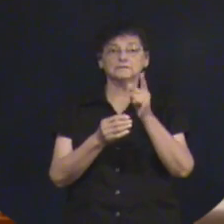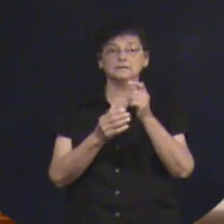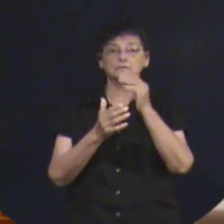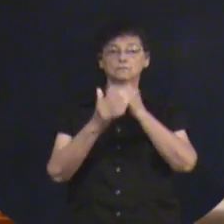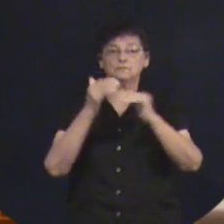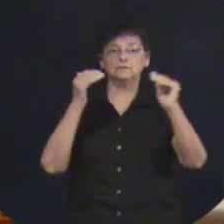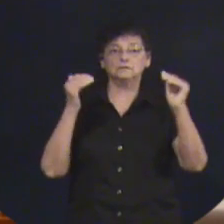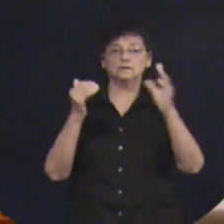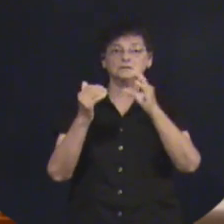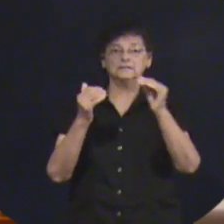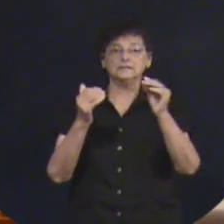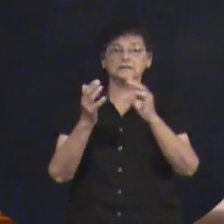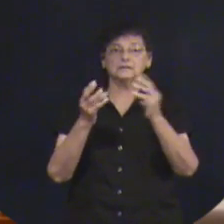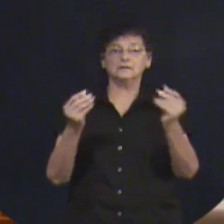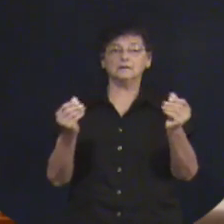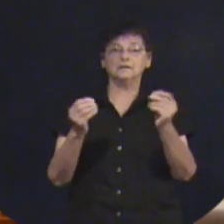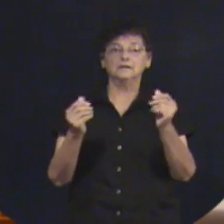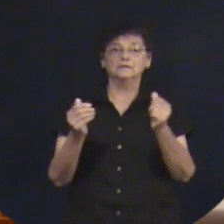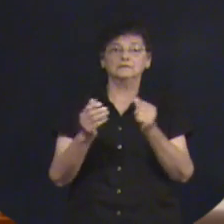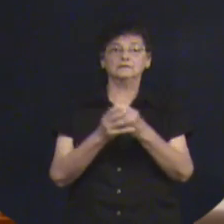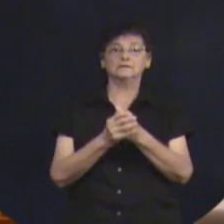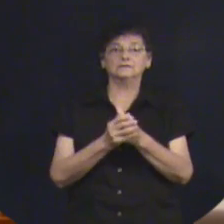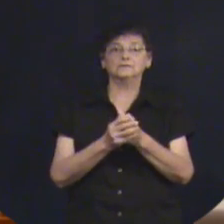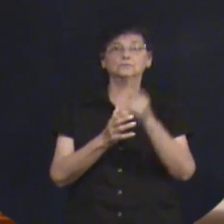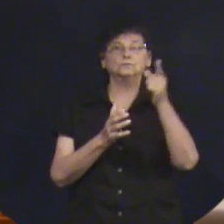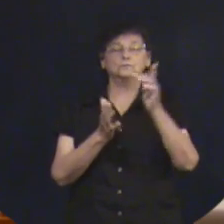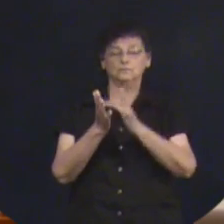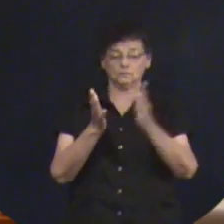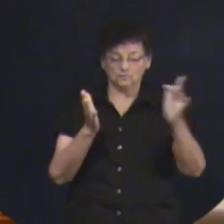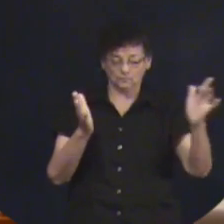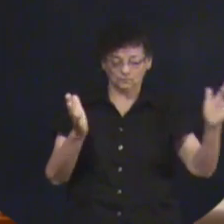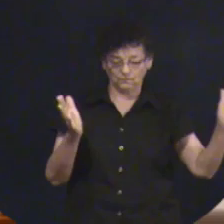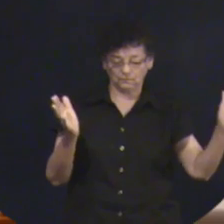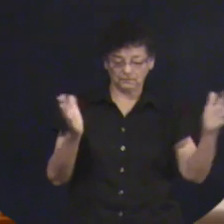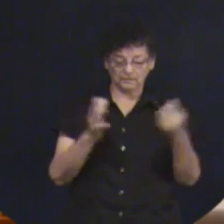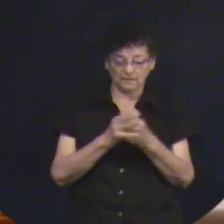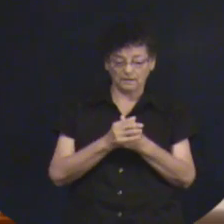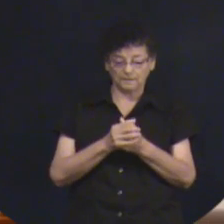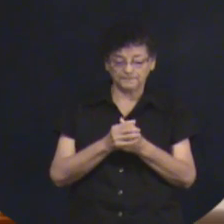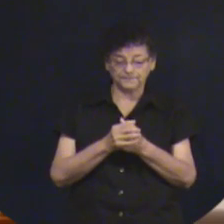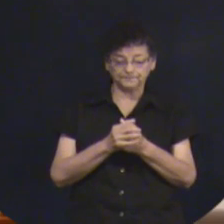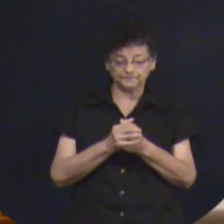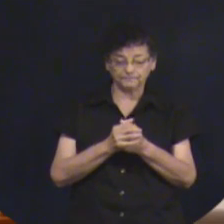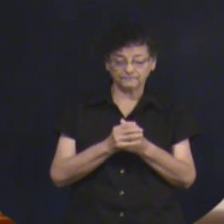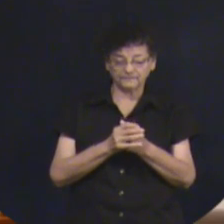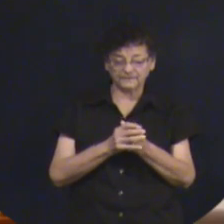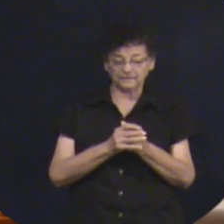El cielo y la tierra de tu gloria.